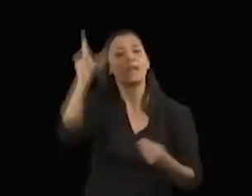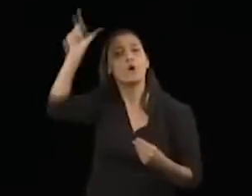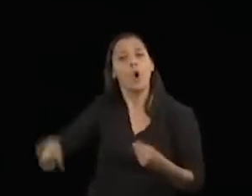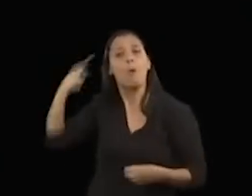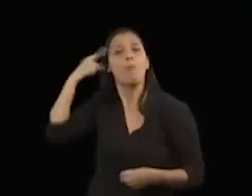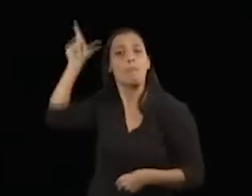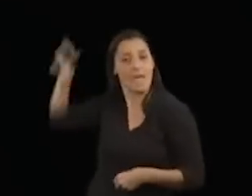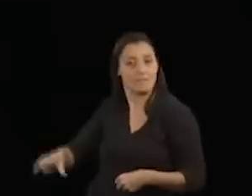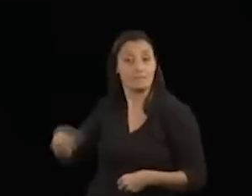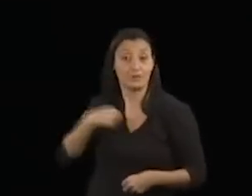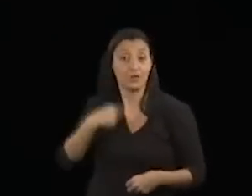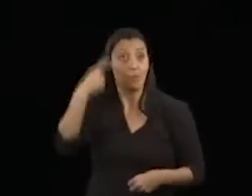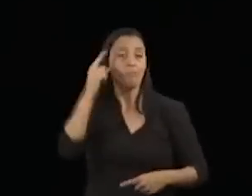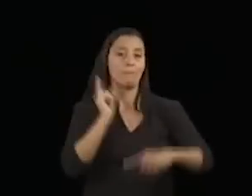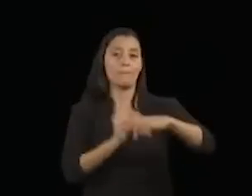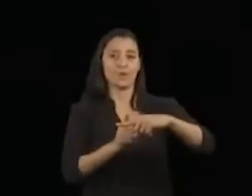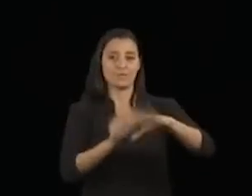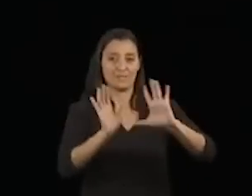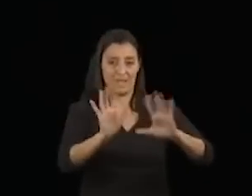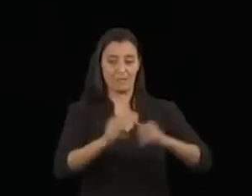estoy optimista.